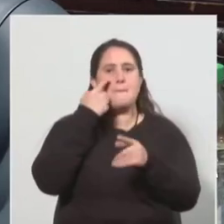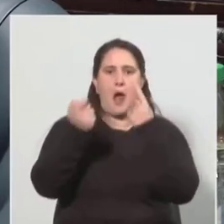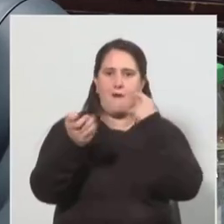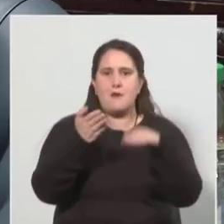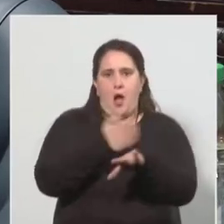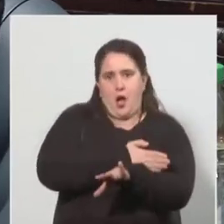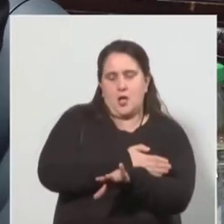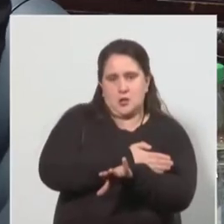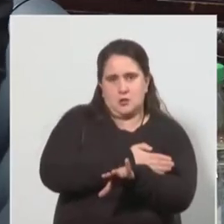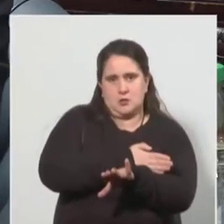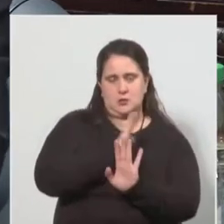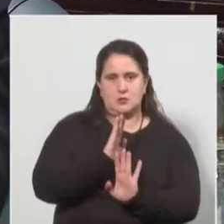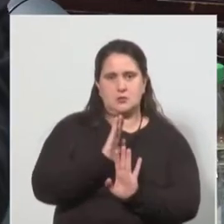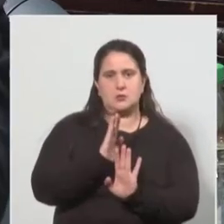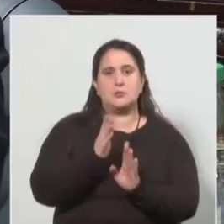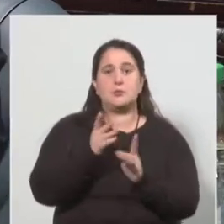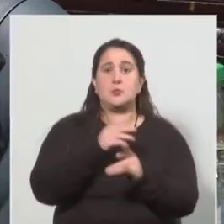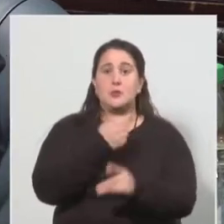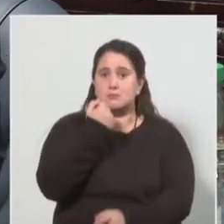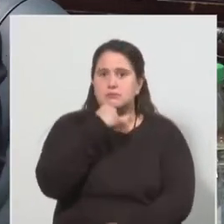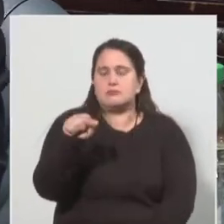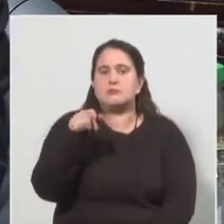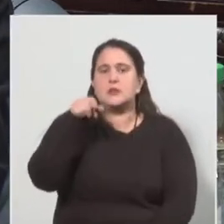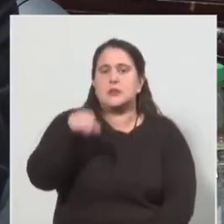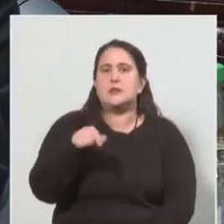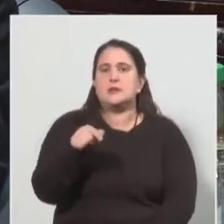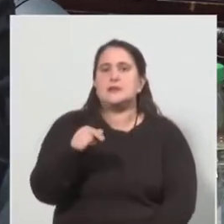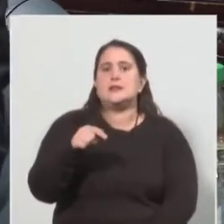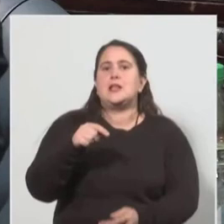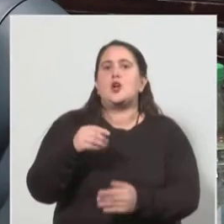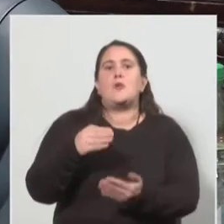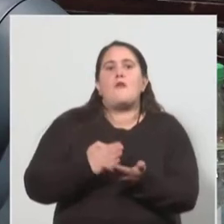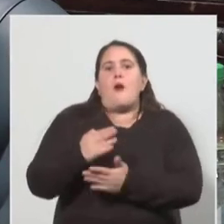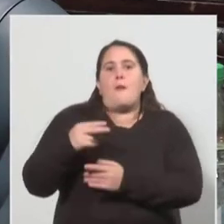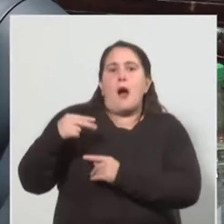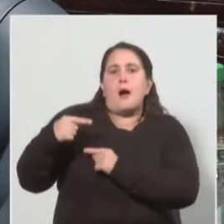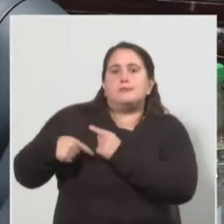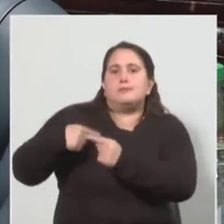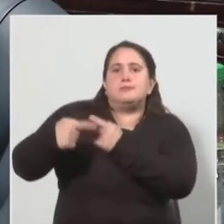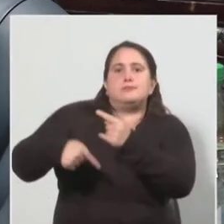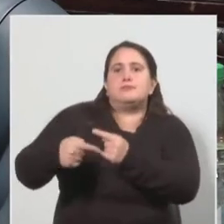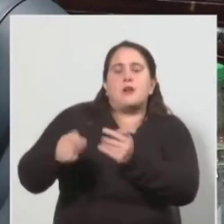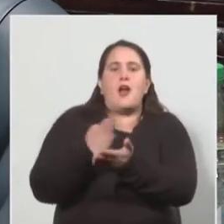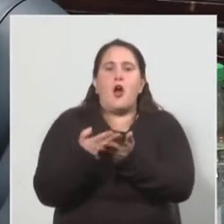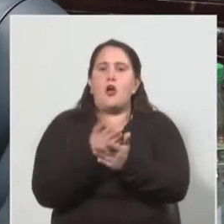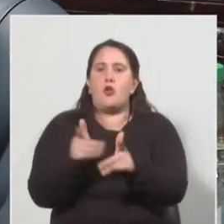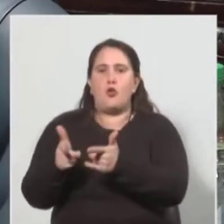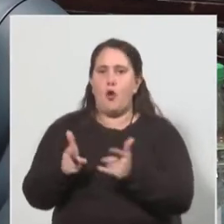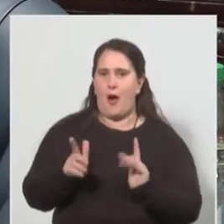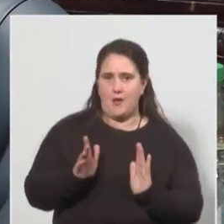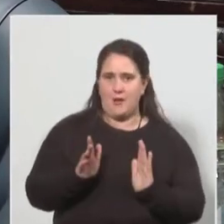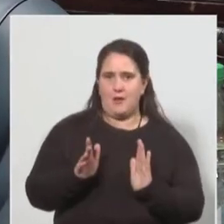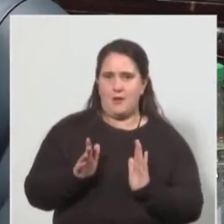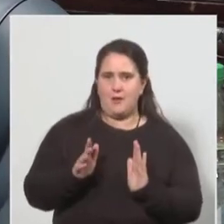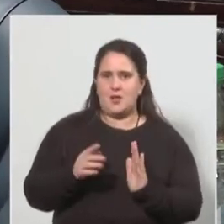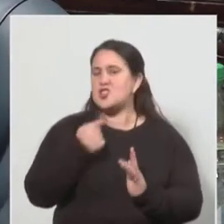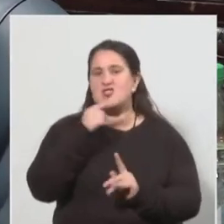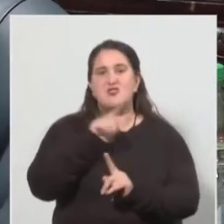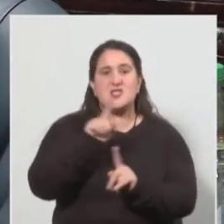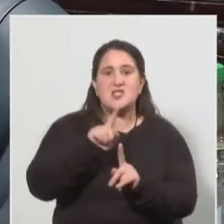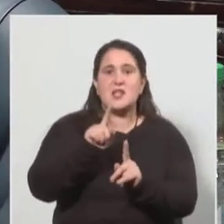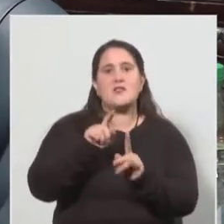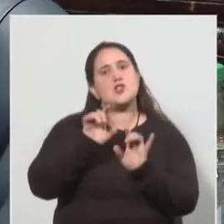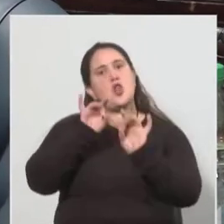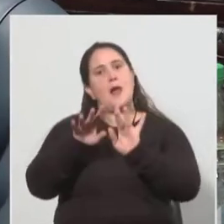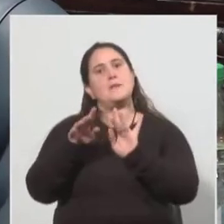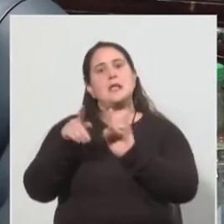y evitarlo. El crimen se estructura de manera sistémica y no tiene fronteras. De nada sirve atacar solo el